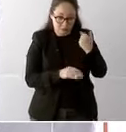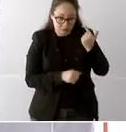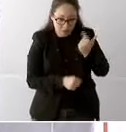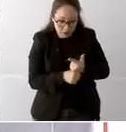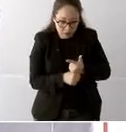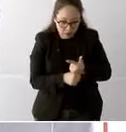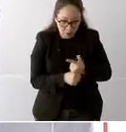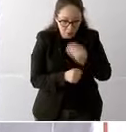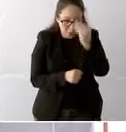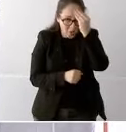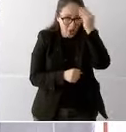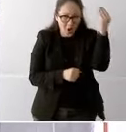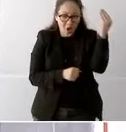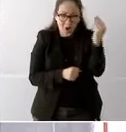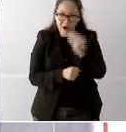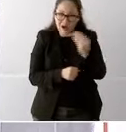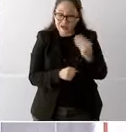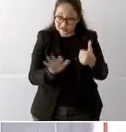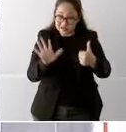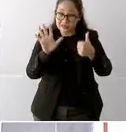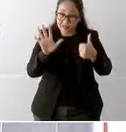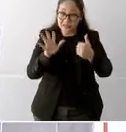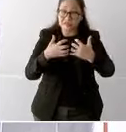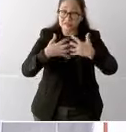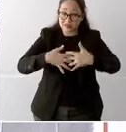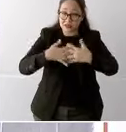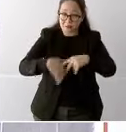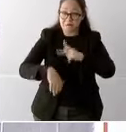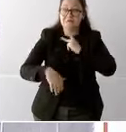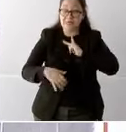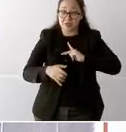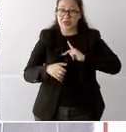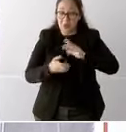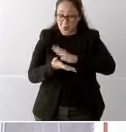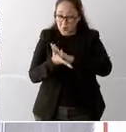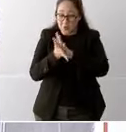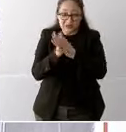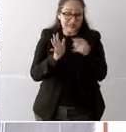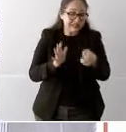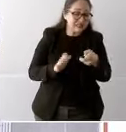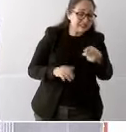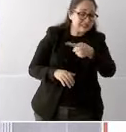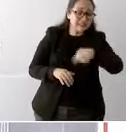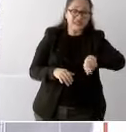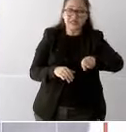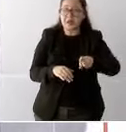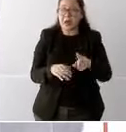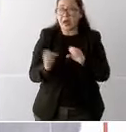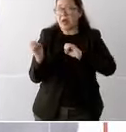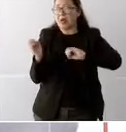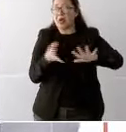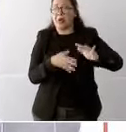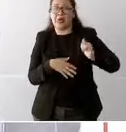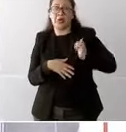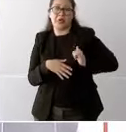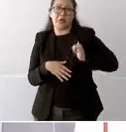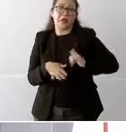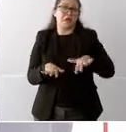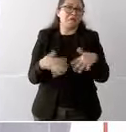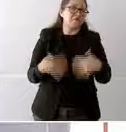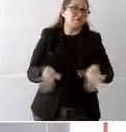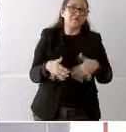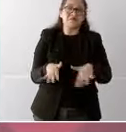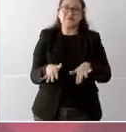deplorable, las 6 refinerías, con una capacidad de procesamiento de